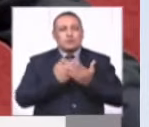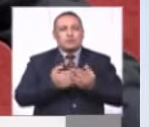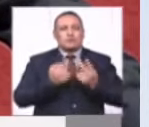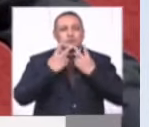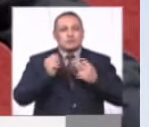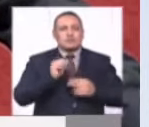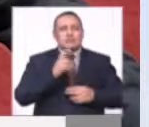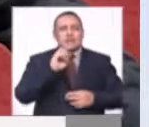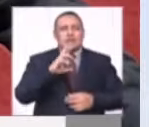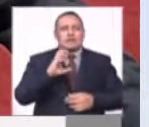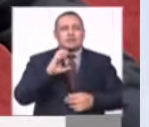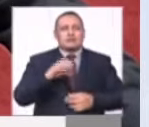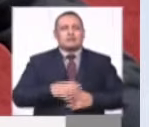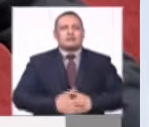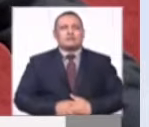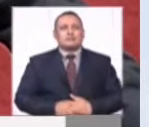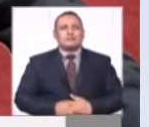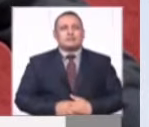del ARC?